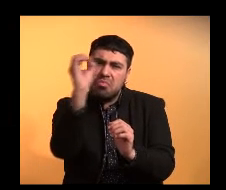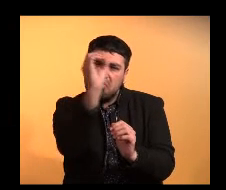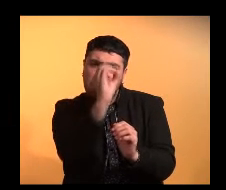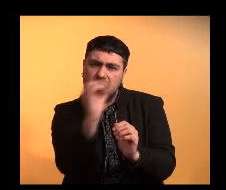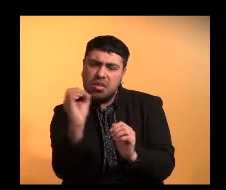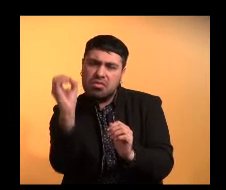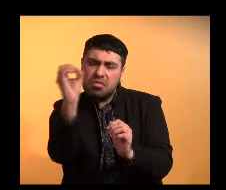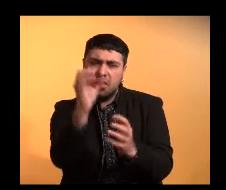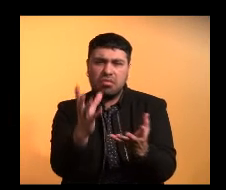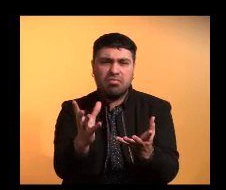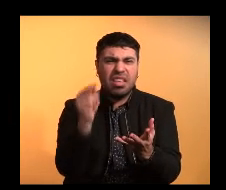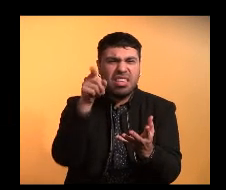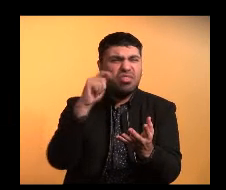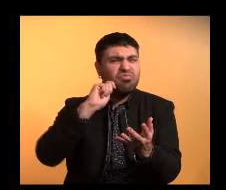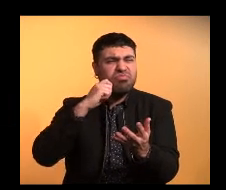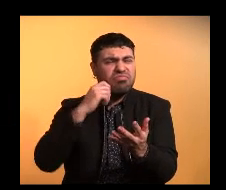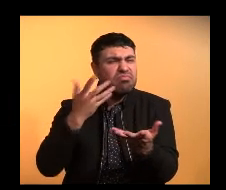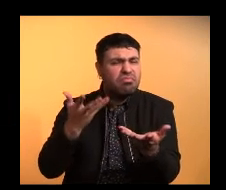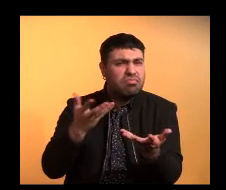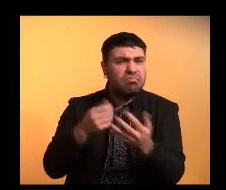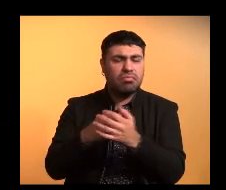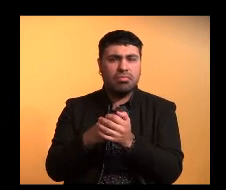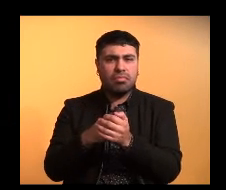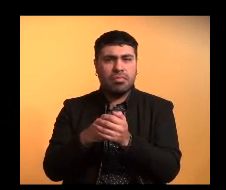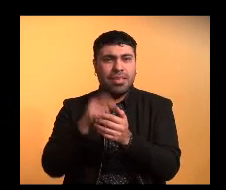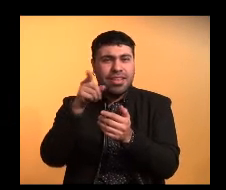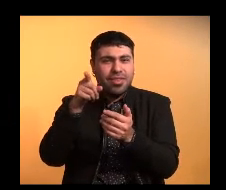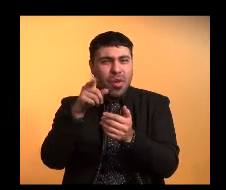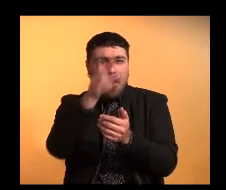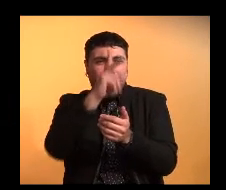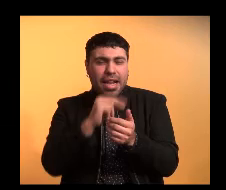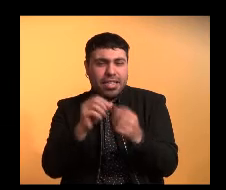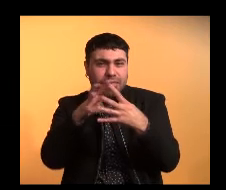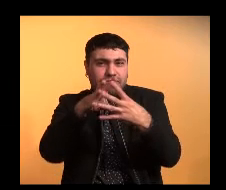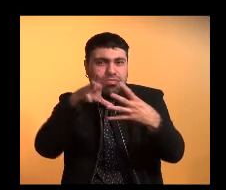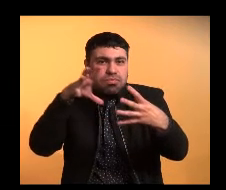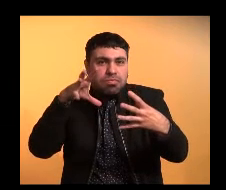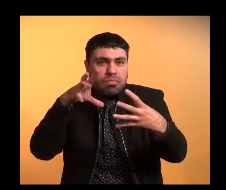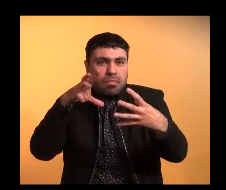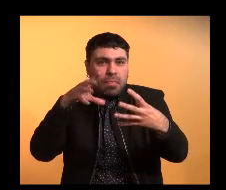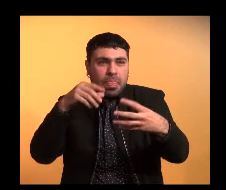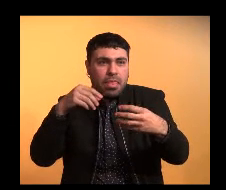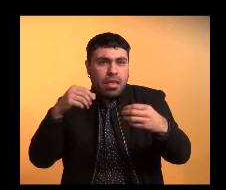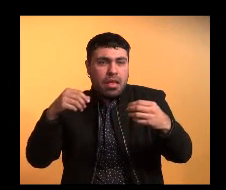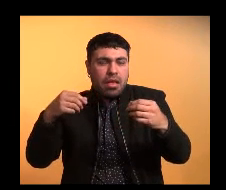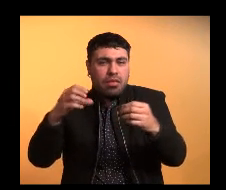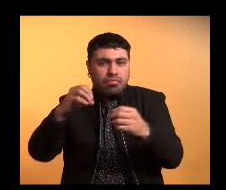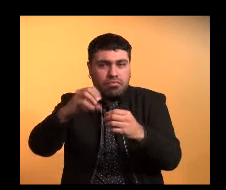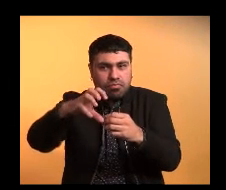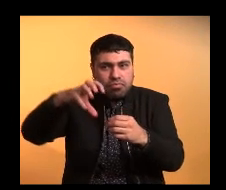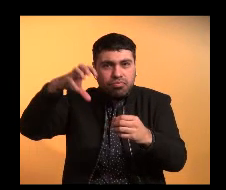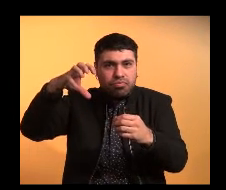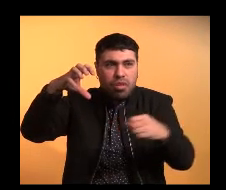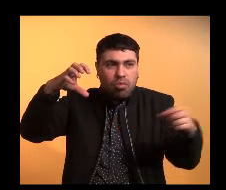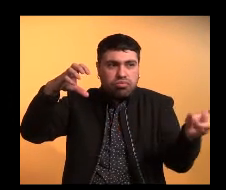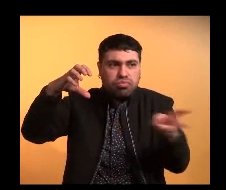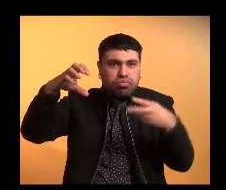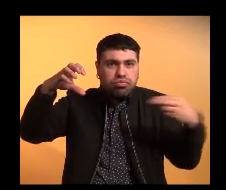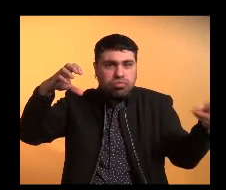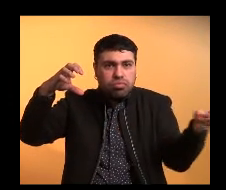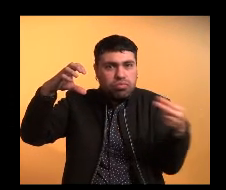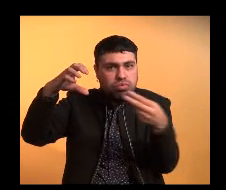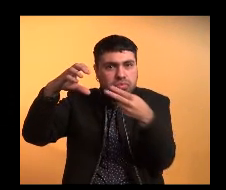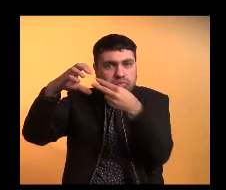estructuras. Bueno, esas estructuras son verdaderos globos llenos de aire. Entonces uno dirá, bueno, ¿para qué una alga necesita